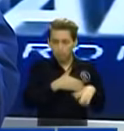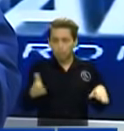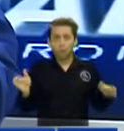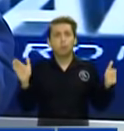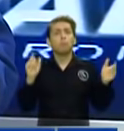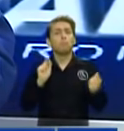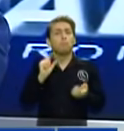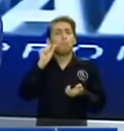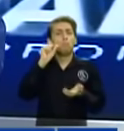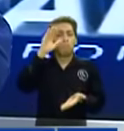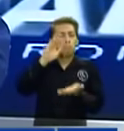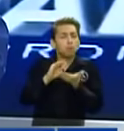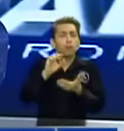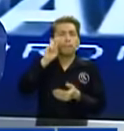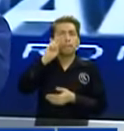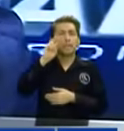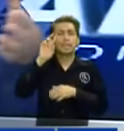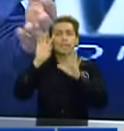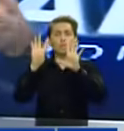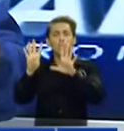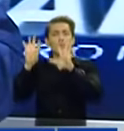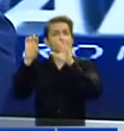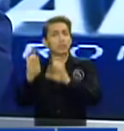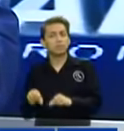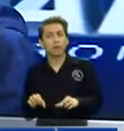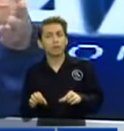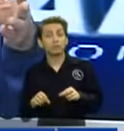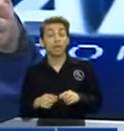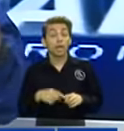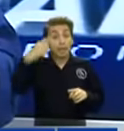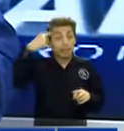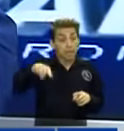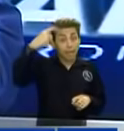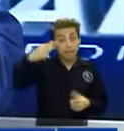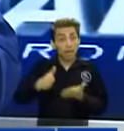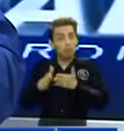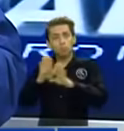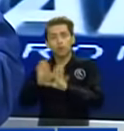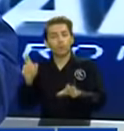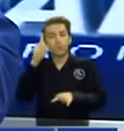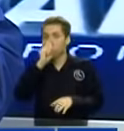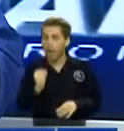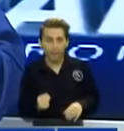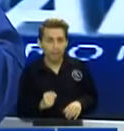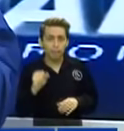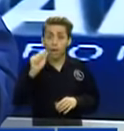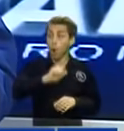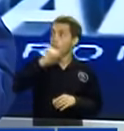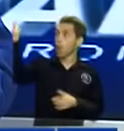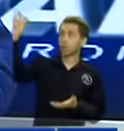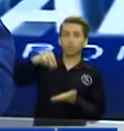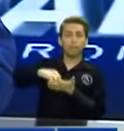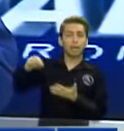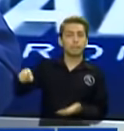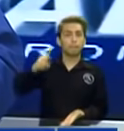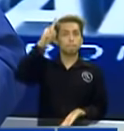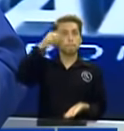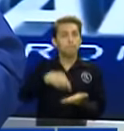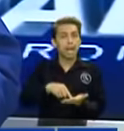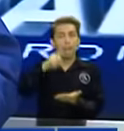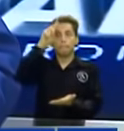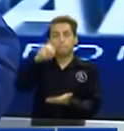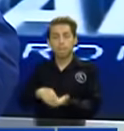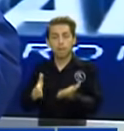diarios, ni siquiera un muerto diario en toda esta semana, mientras en otros países han sido miles de casos y cientos de muertos.